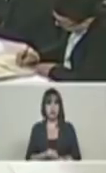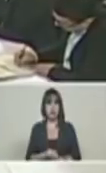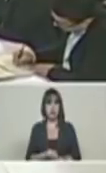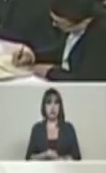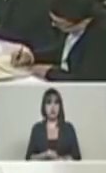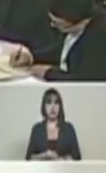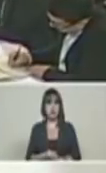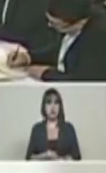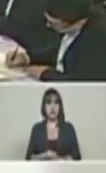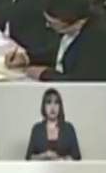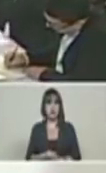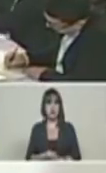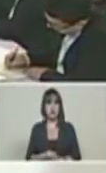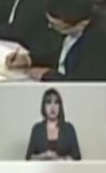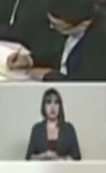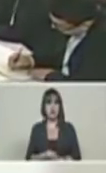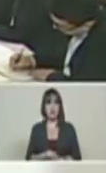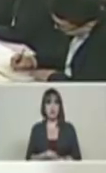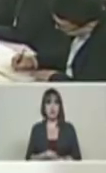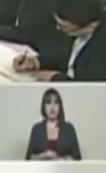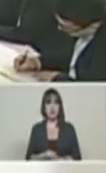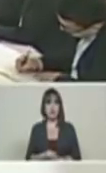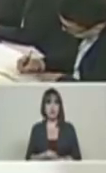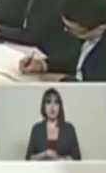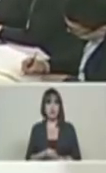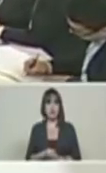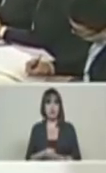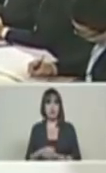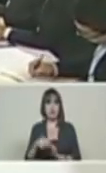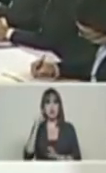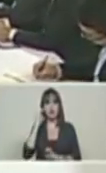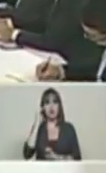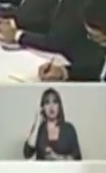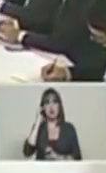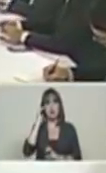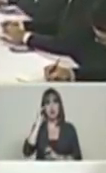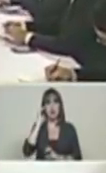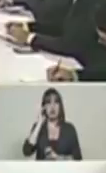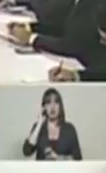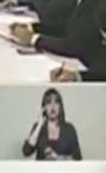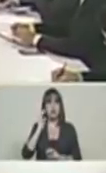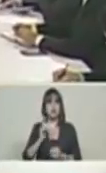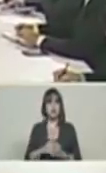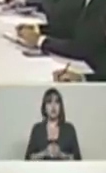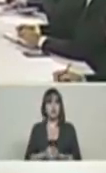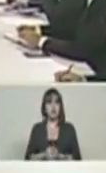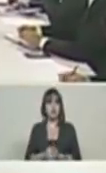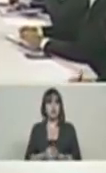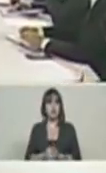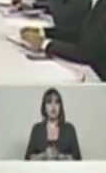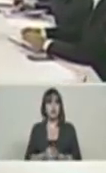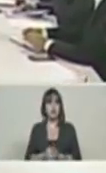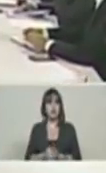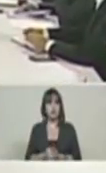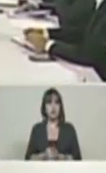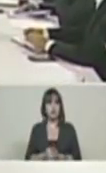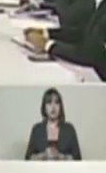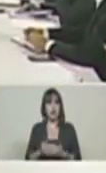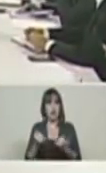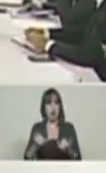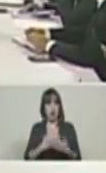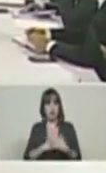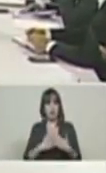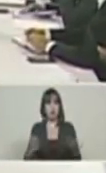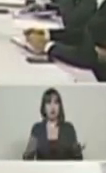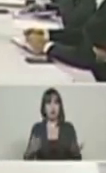el país entre en una dinámica virtuosa de producción. Tenemos garantizado